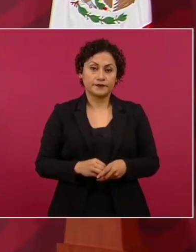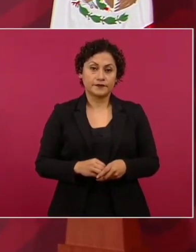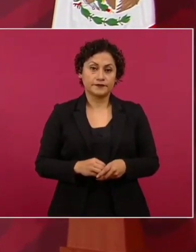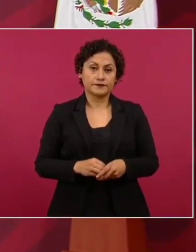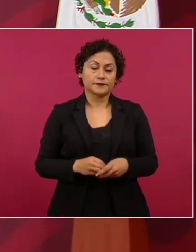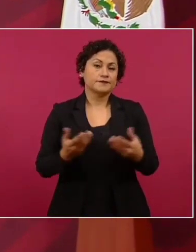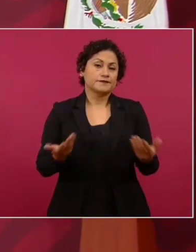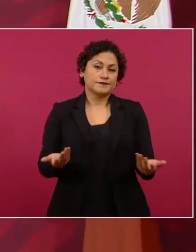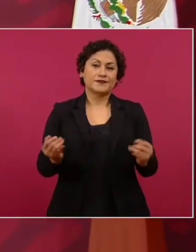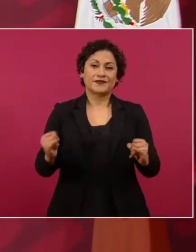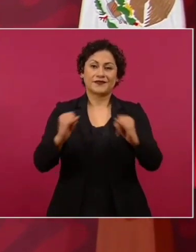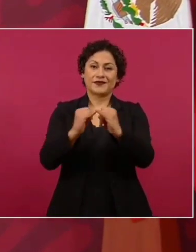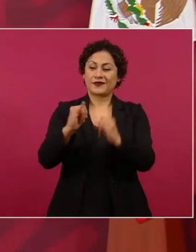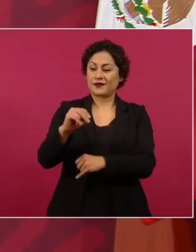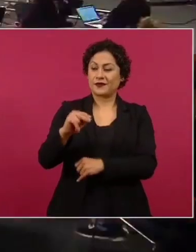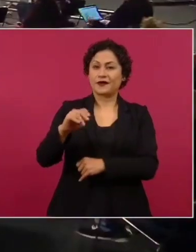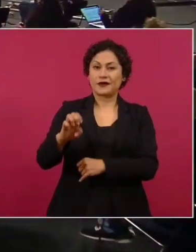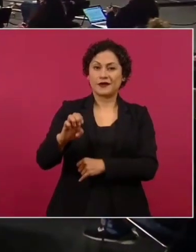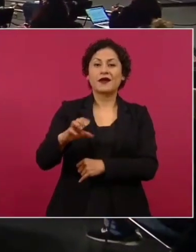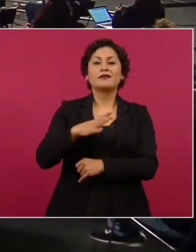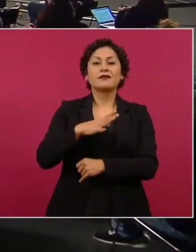muchas oficinas